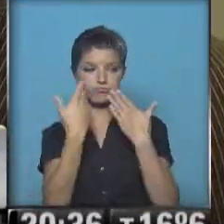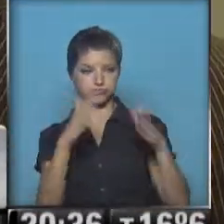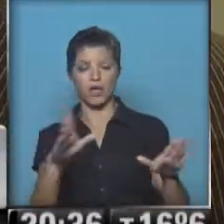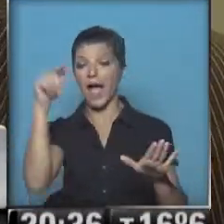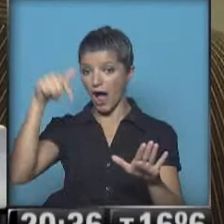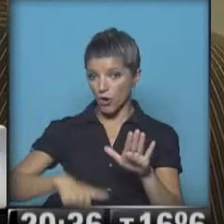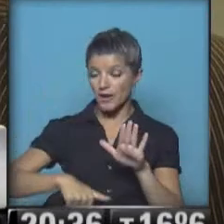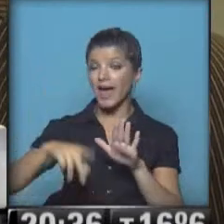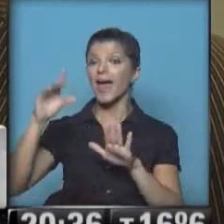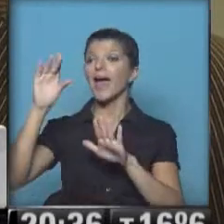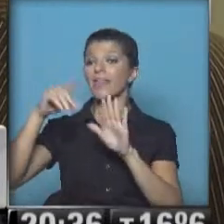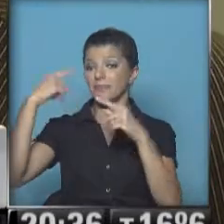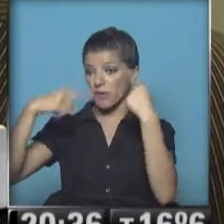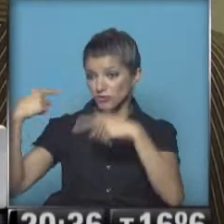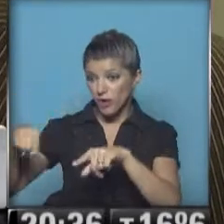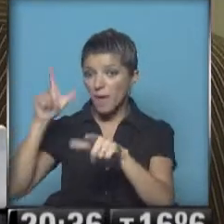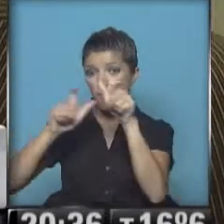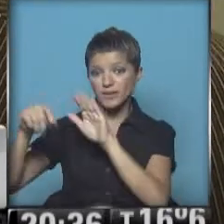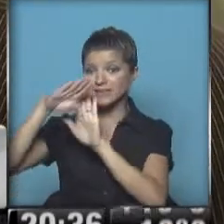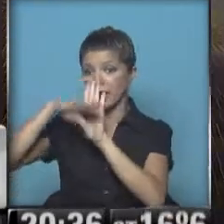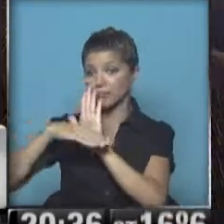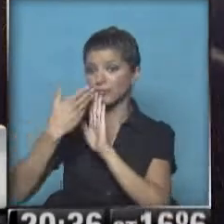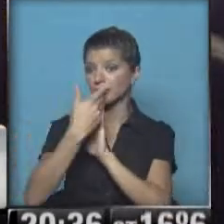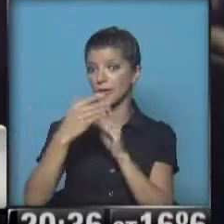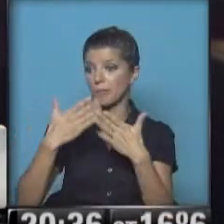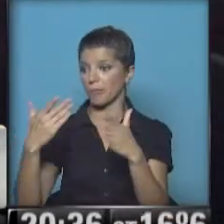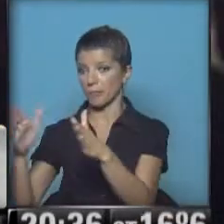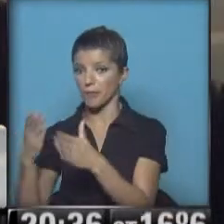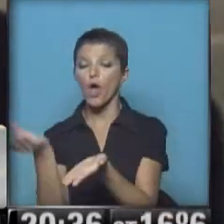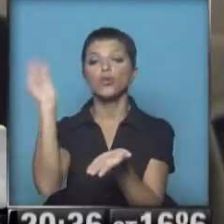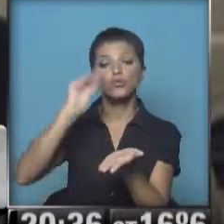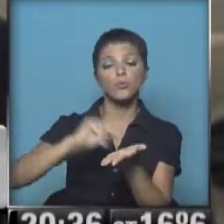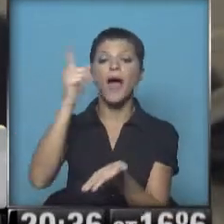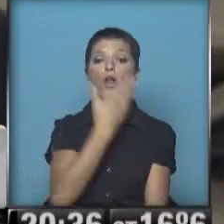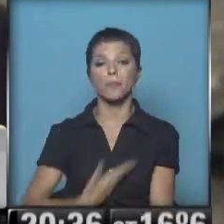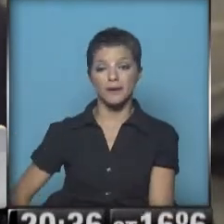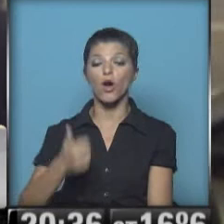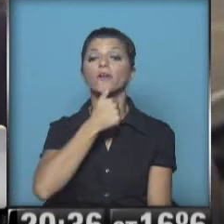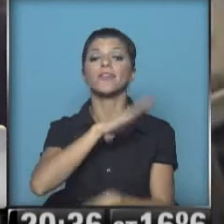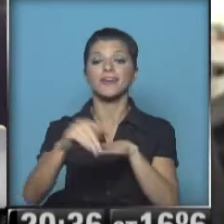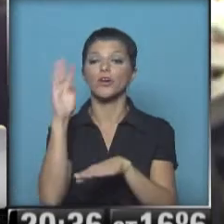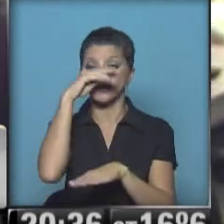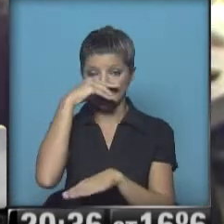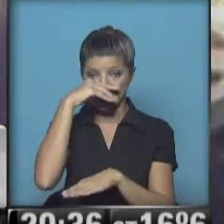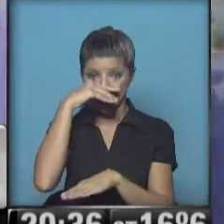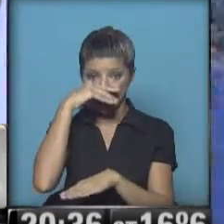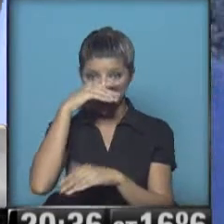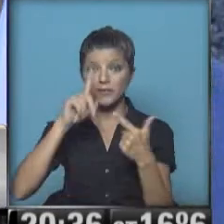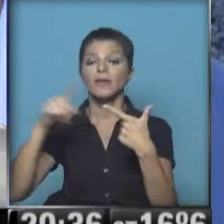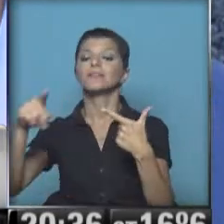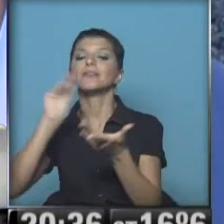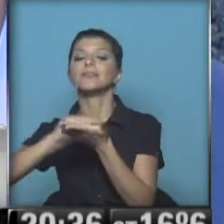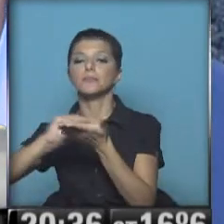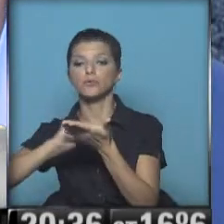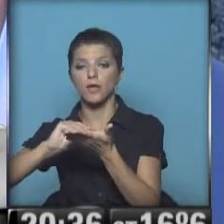lista de dirigentes que toman distancia del Frente Renovador suma al gobernador de Río Negro, Alberto Beretilnek, y al